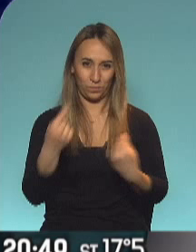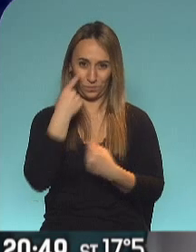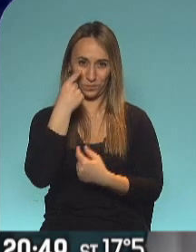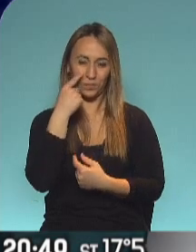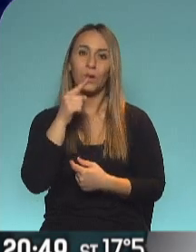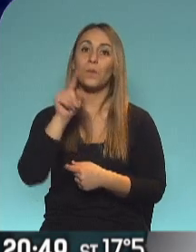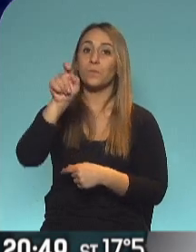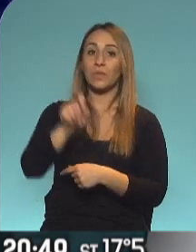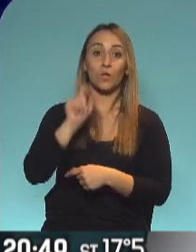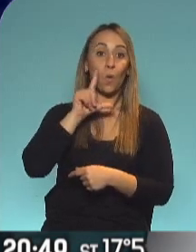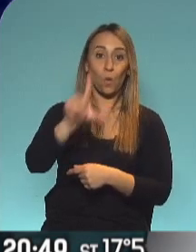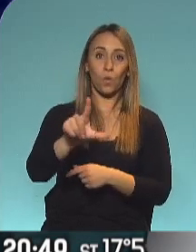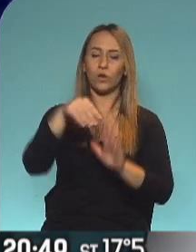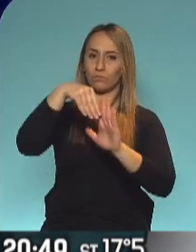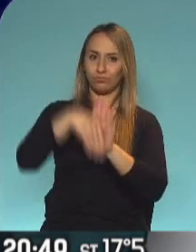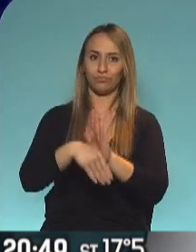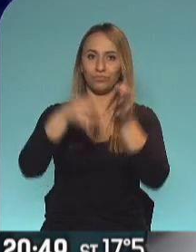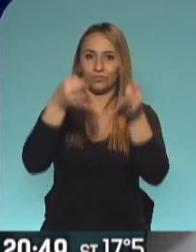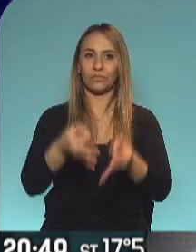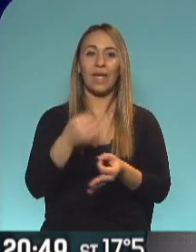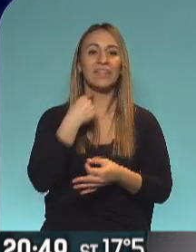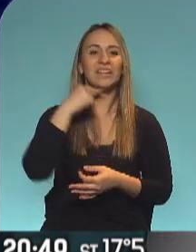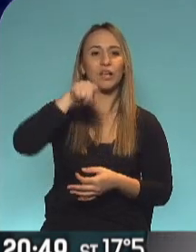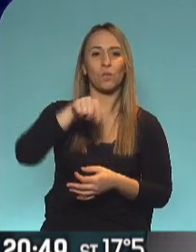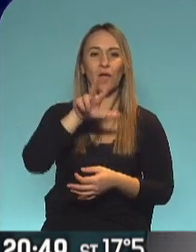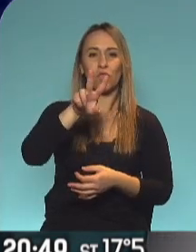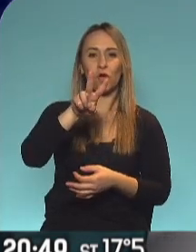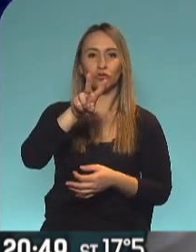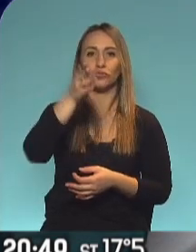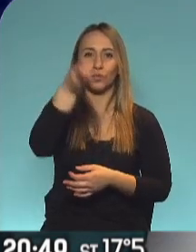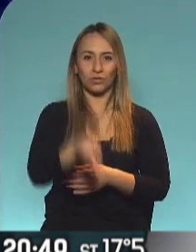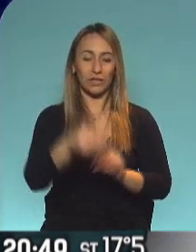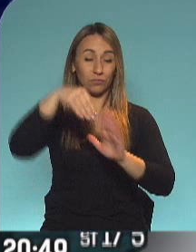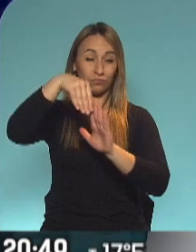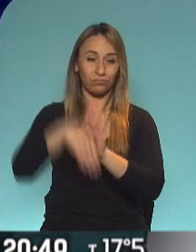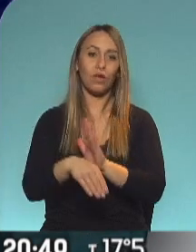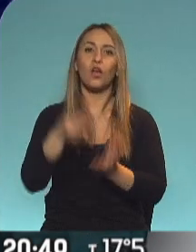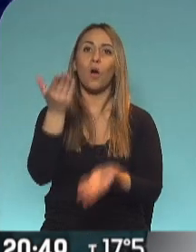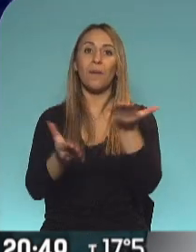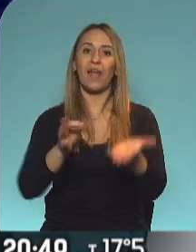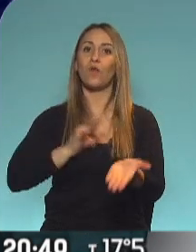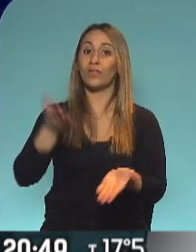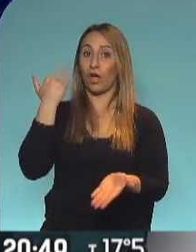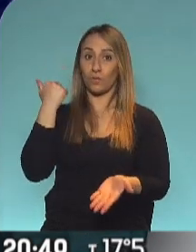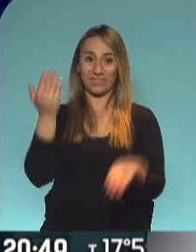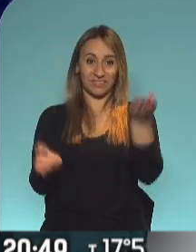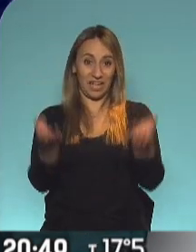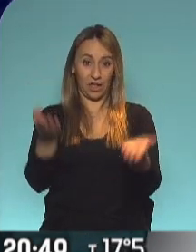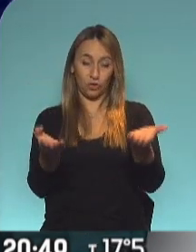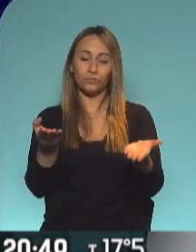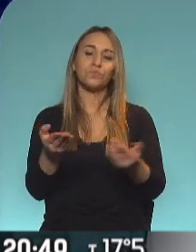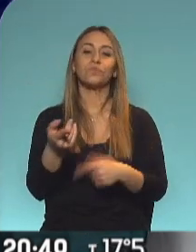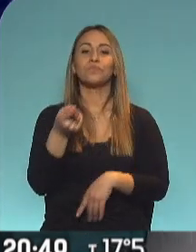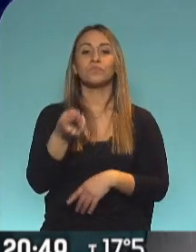¿no? Hubo una caída del 13,2% a nivel interanual de todas las actividades económicas medidas en julio por el